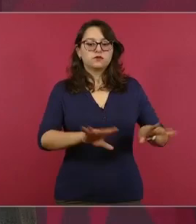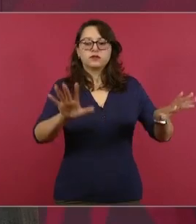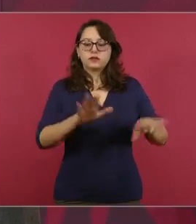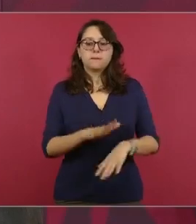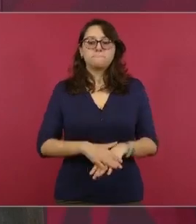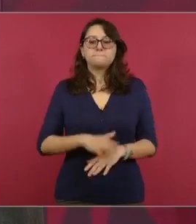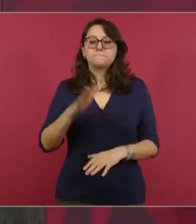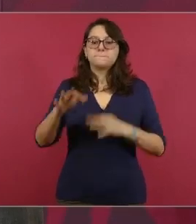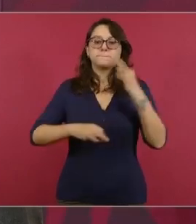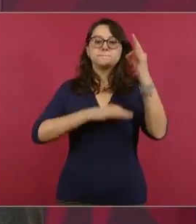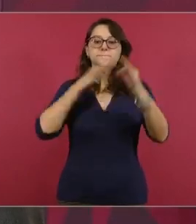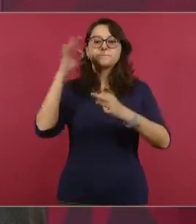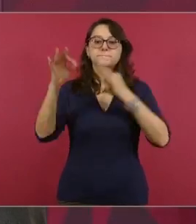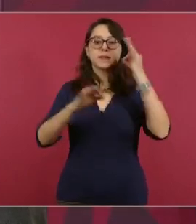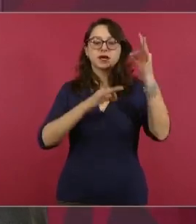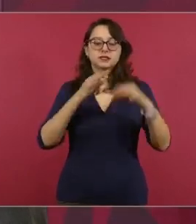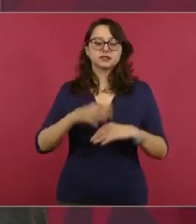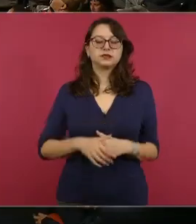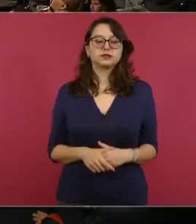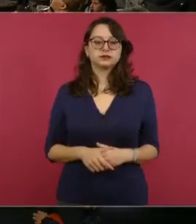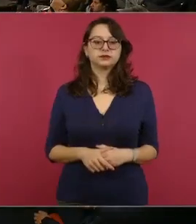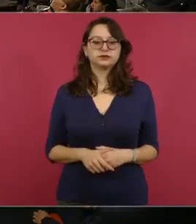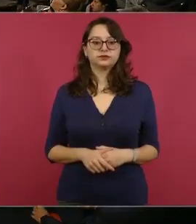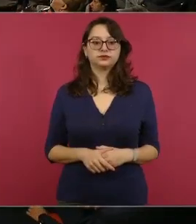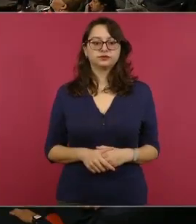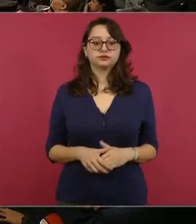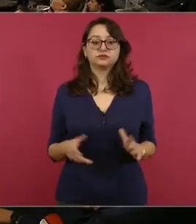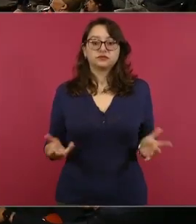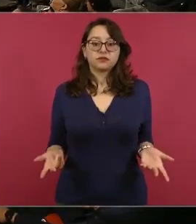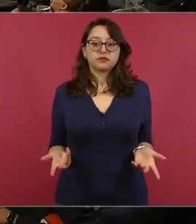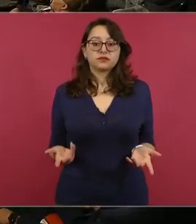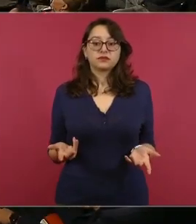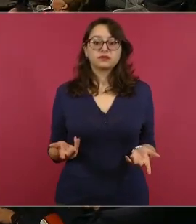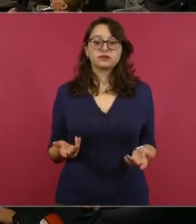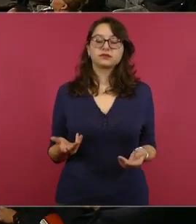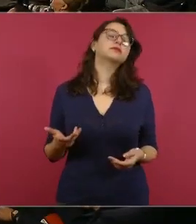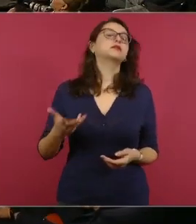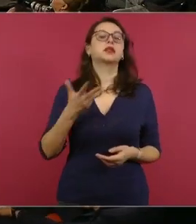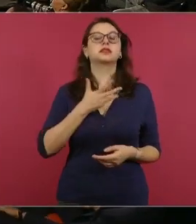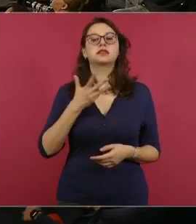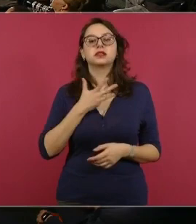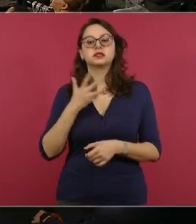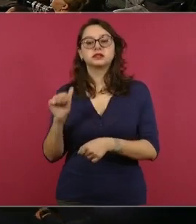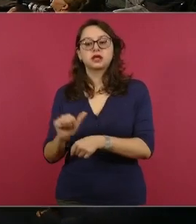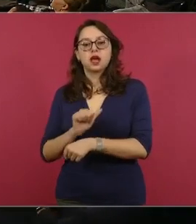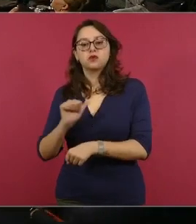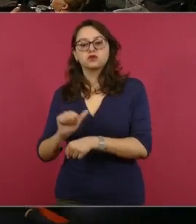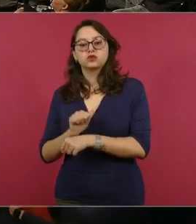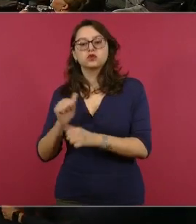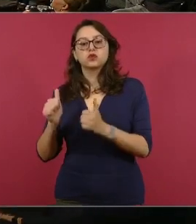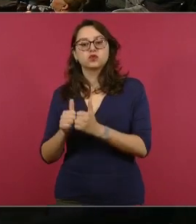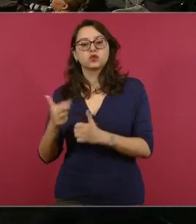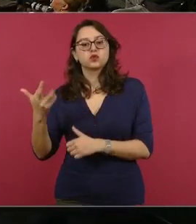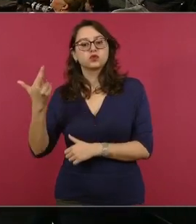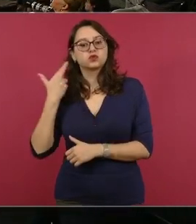se pueda transmitir, quienes tengan carros de sonido en